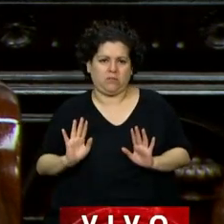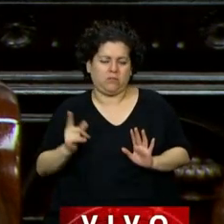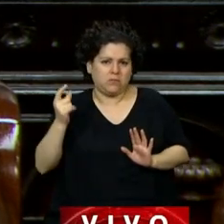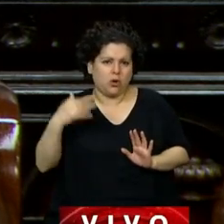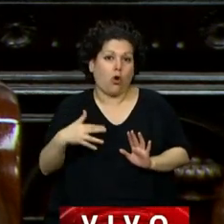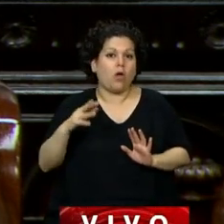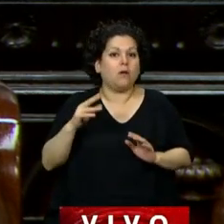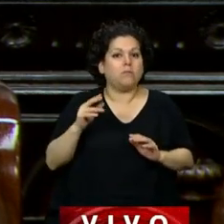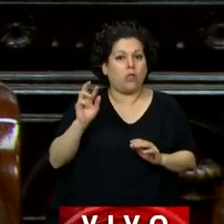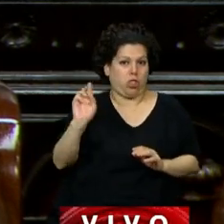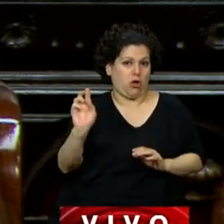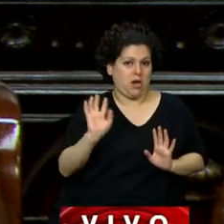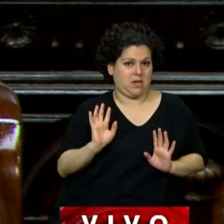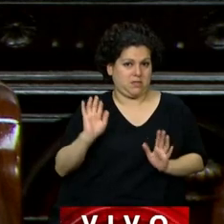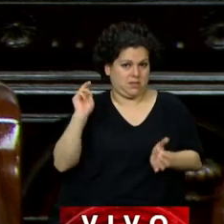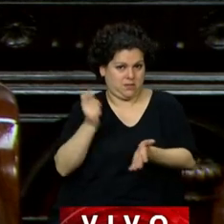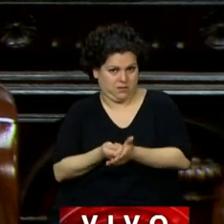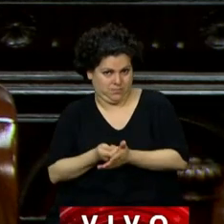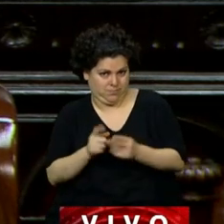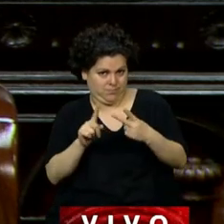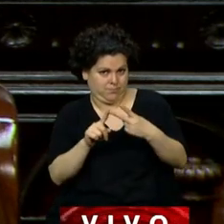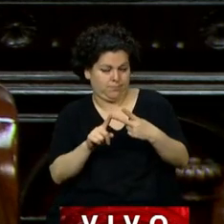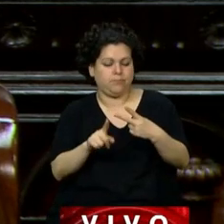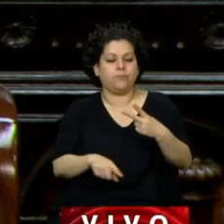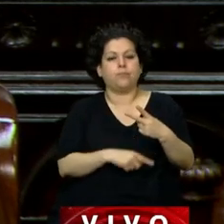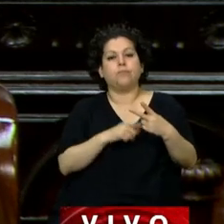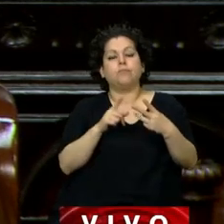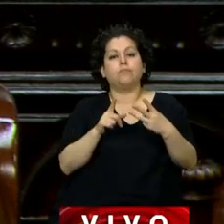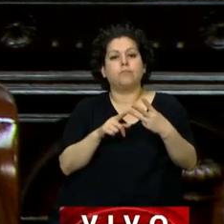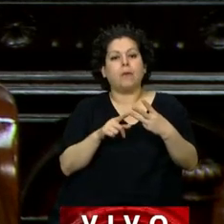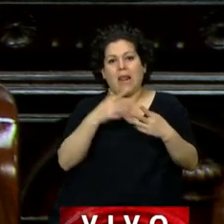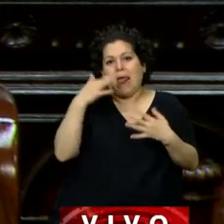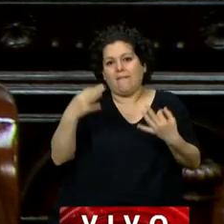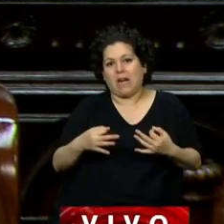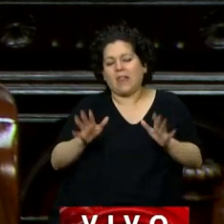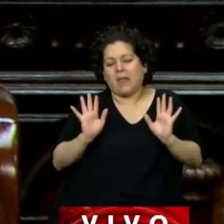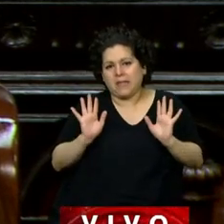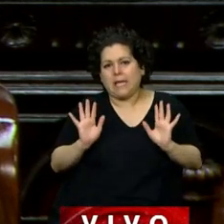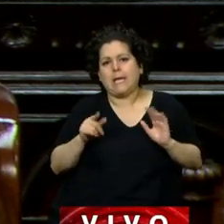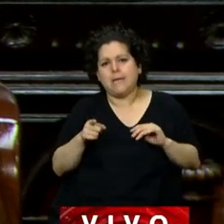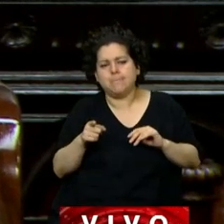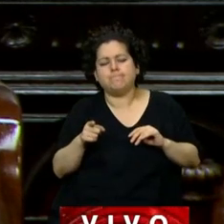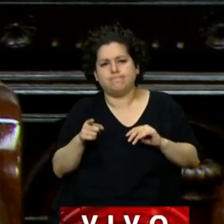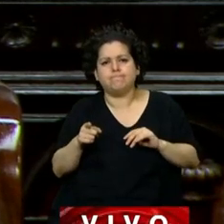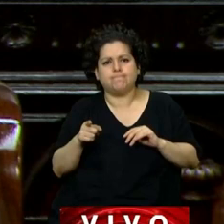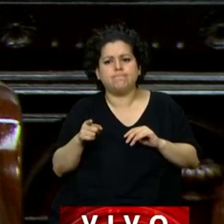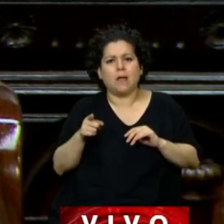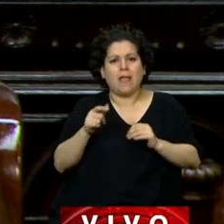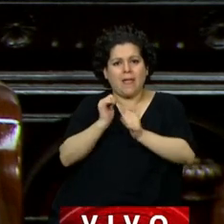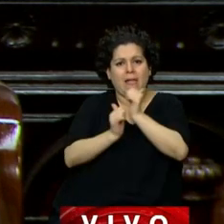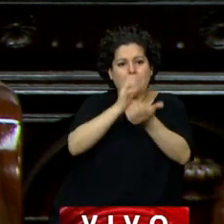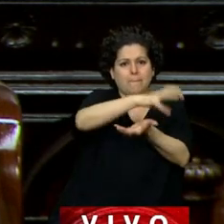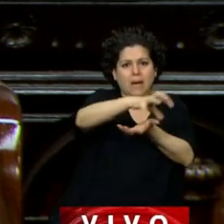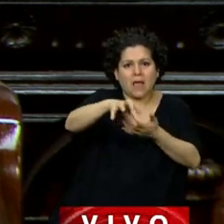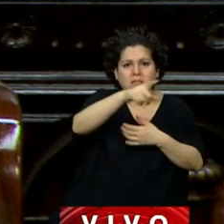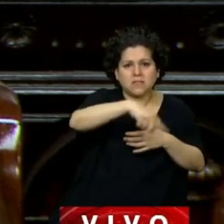y en dólares, para tener en cuenta. La verdad que solo estas empresas,